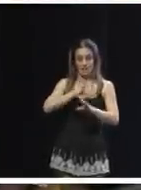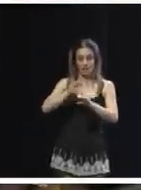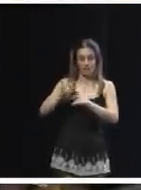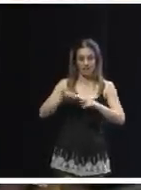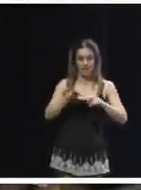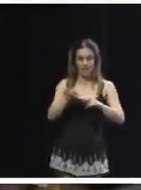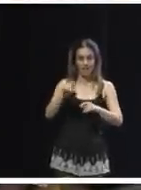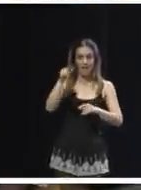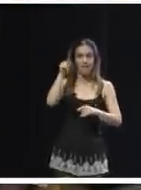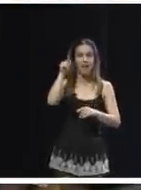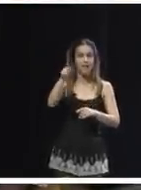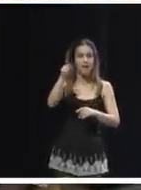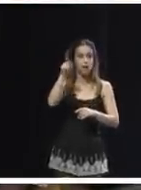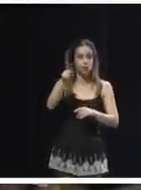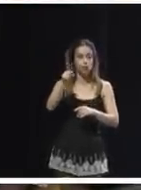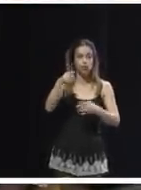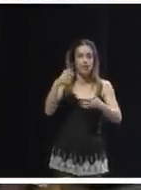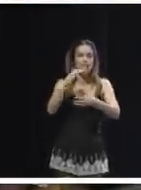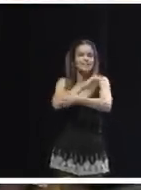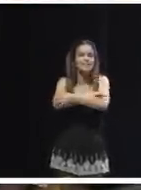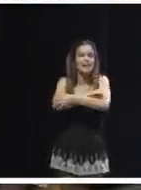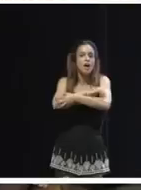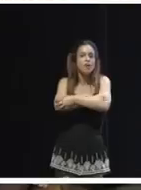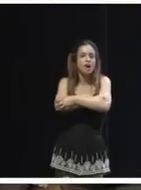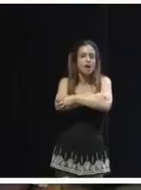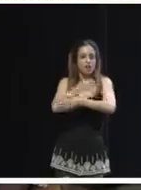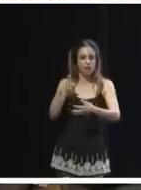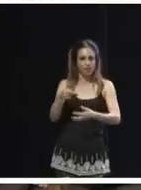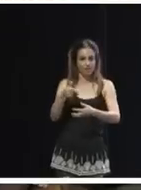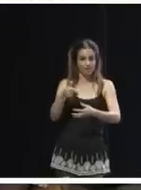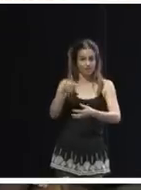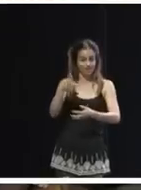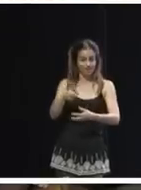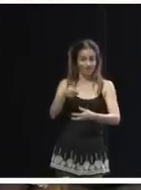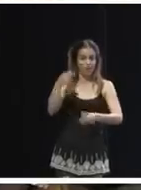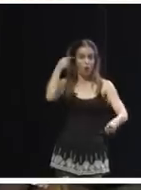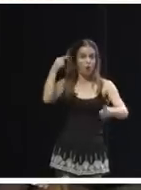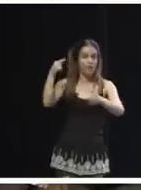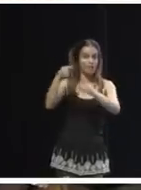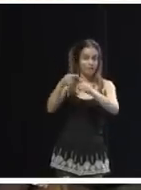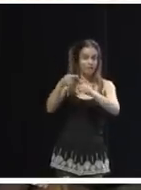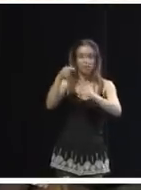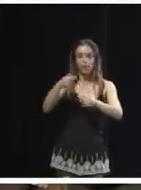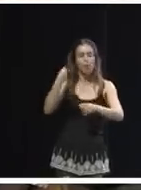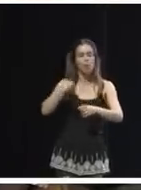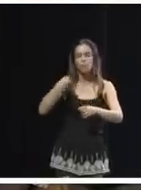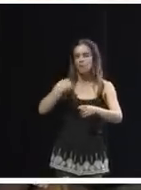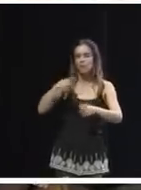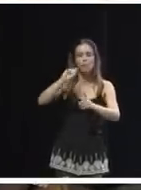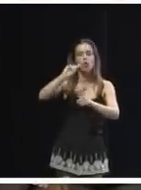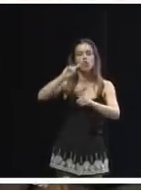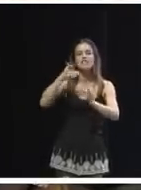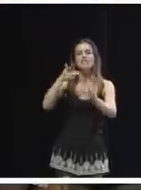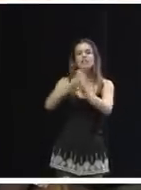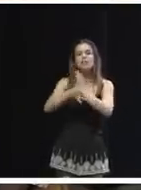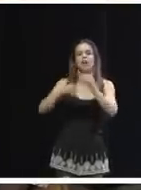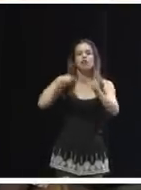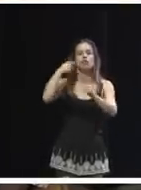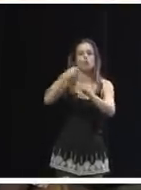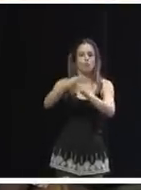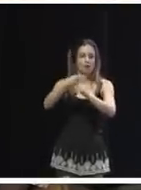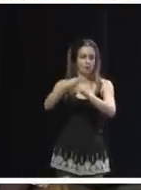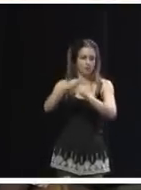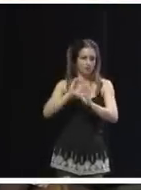tuya se abracen. De esto va Sumar. De esto va Sumar.